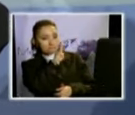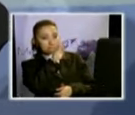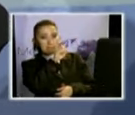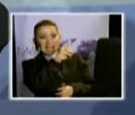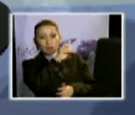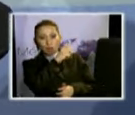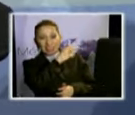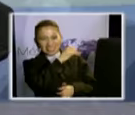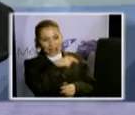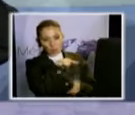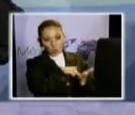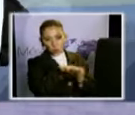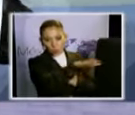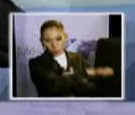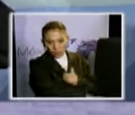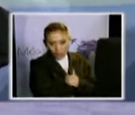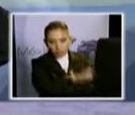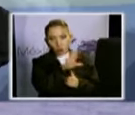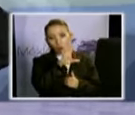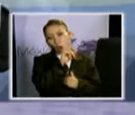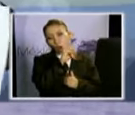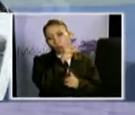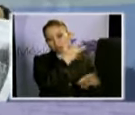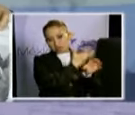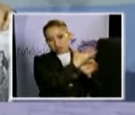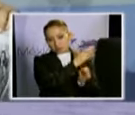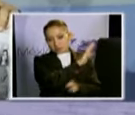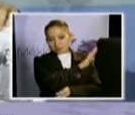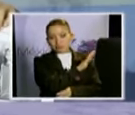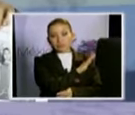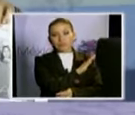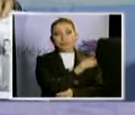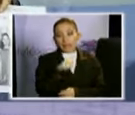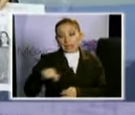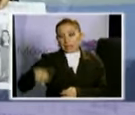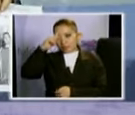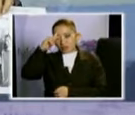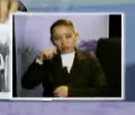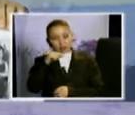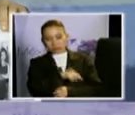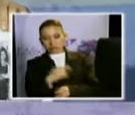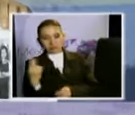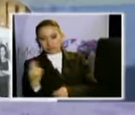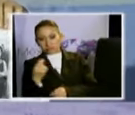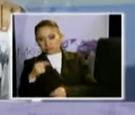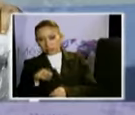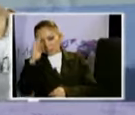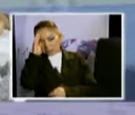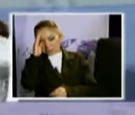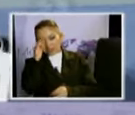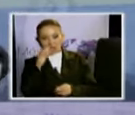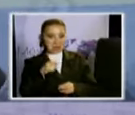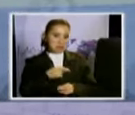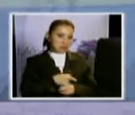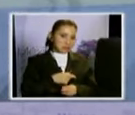Estados Unidos, o en Colorado por lo menos, y en México esto no es necesariamente lo que